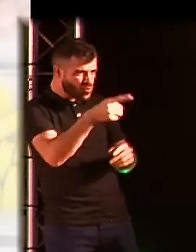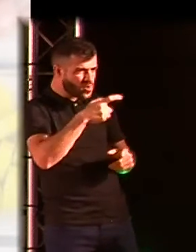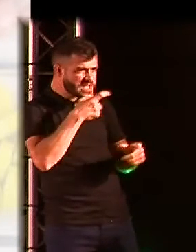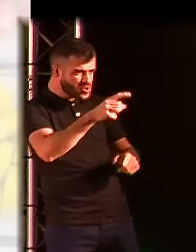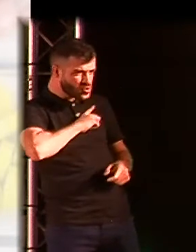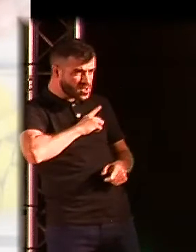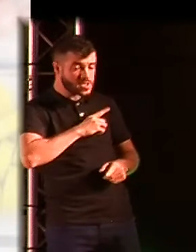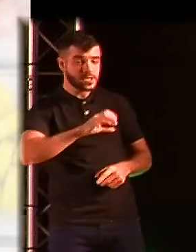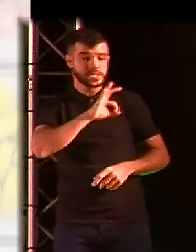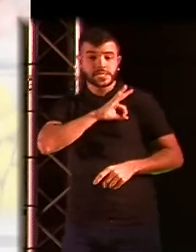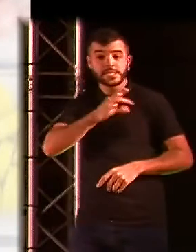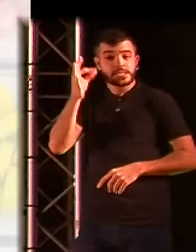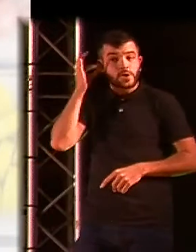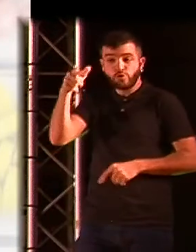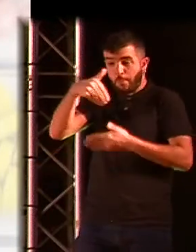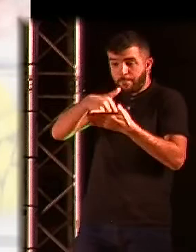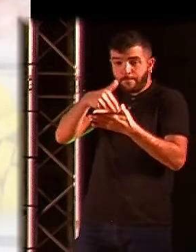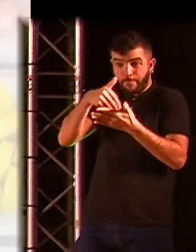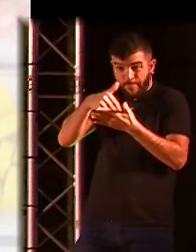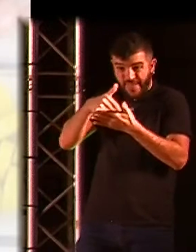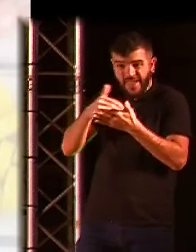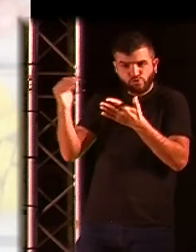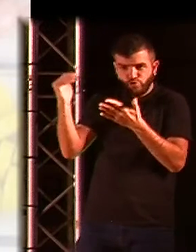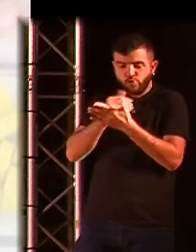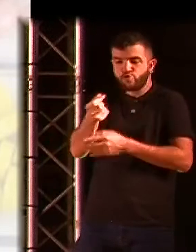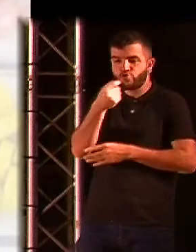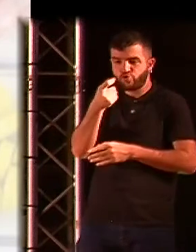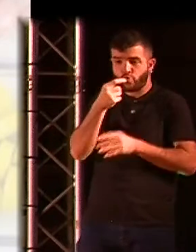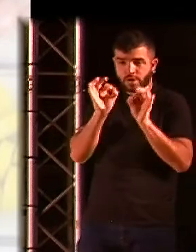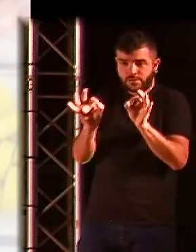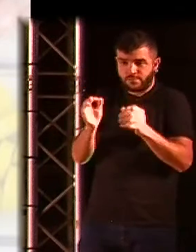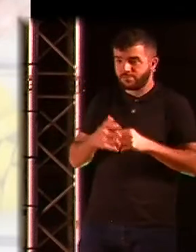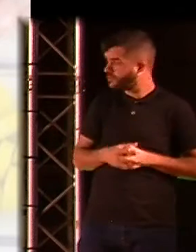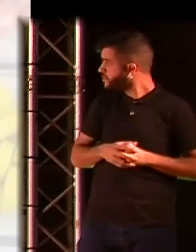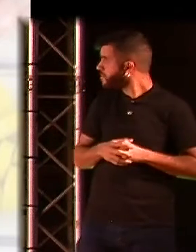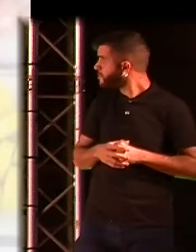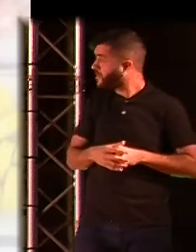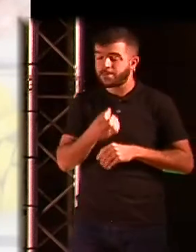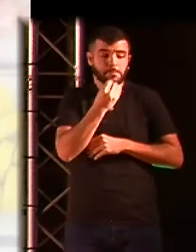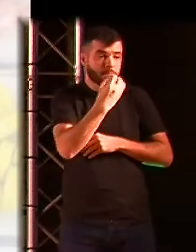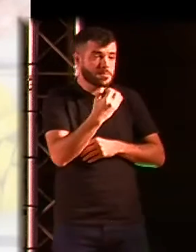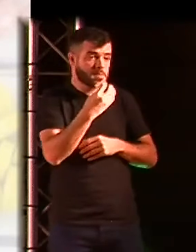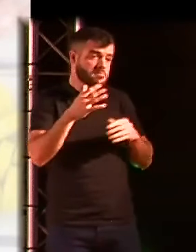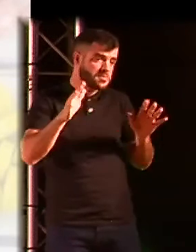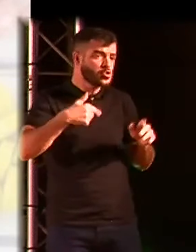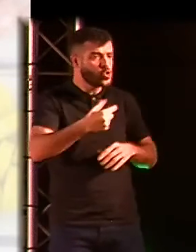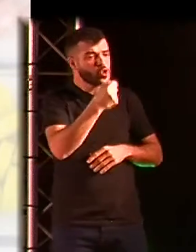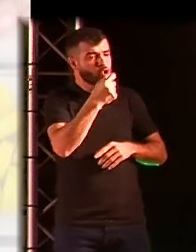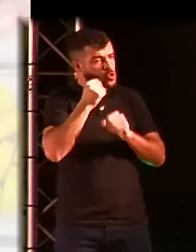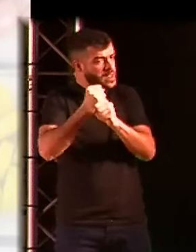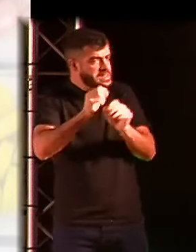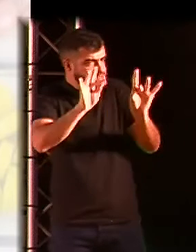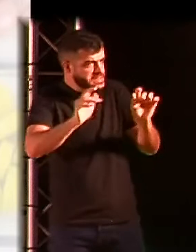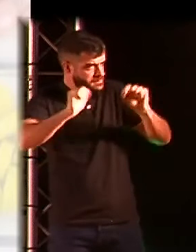encima me insulta. Señora, todo lo que usted me está pidiendo son drogas. Bueno, pues soy